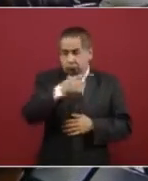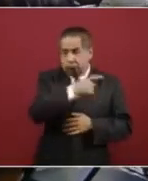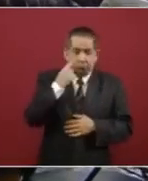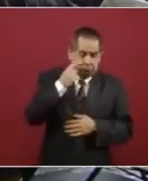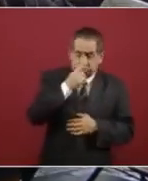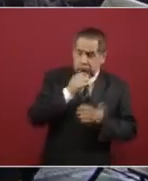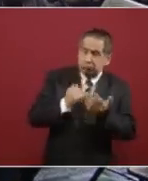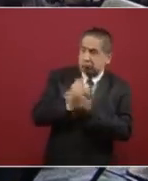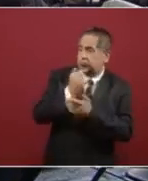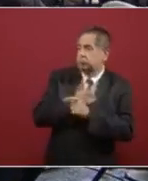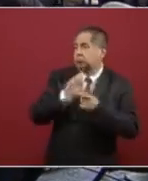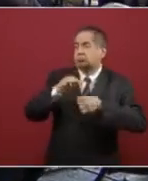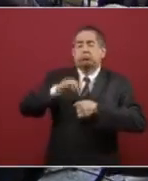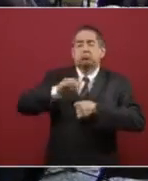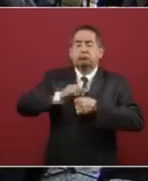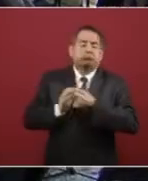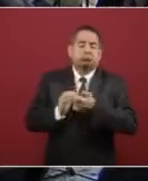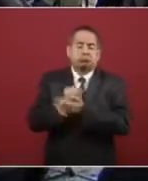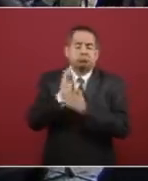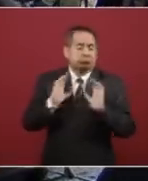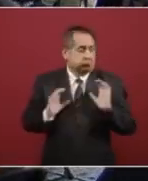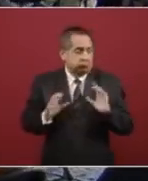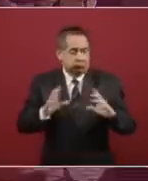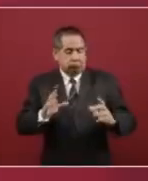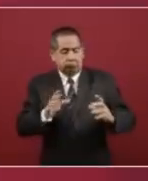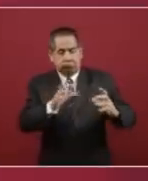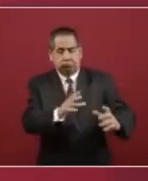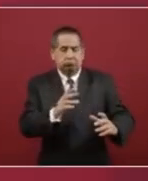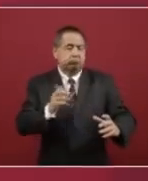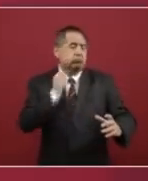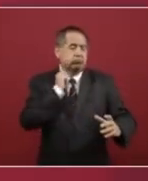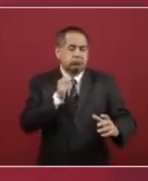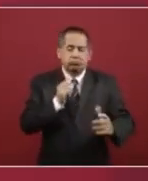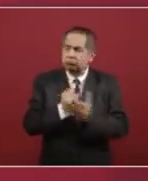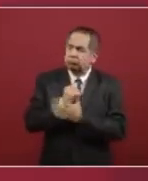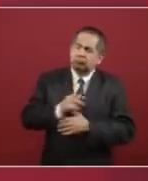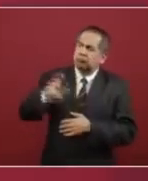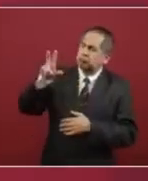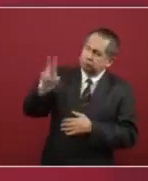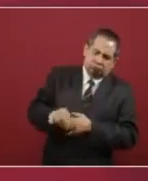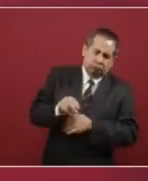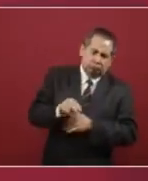autonomía, de su libertad, el poder legislativo dice no.